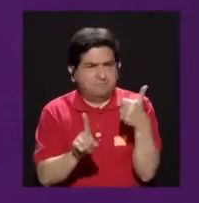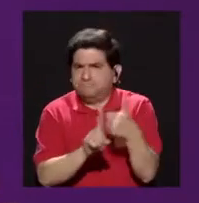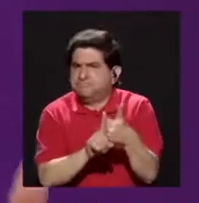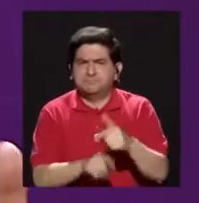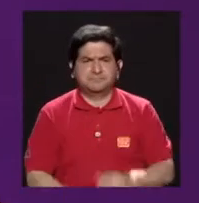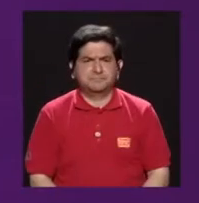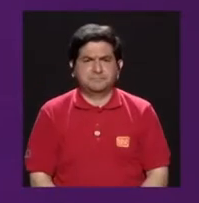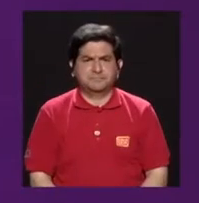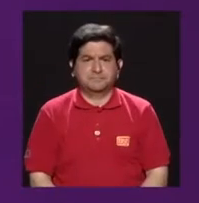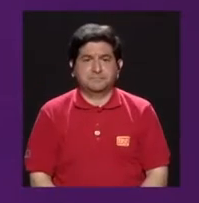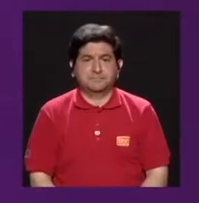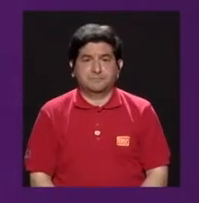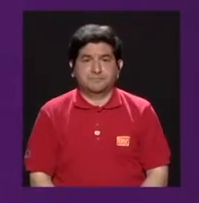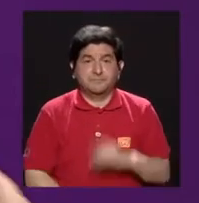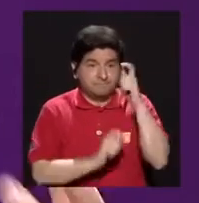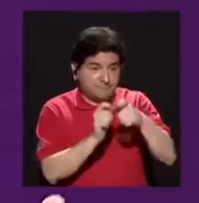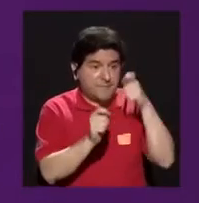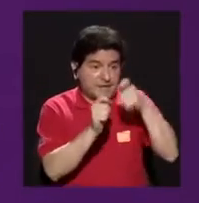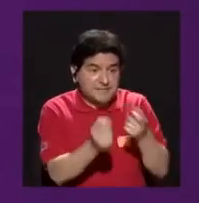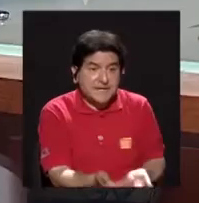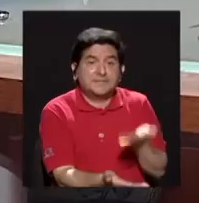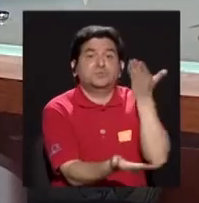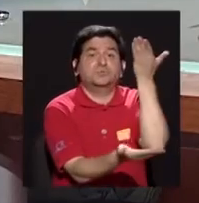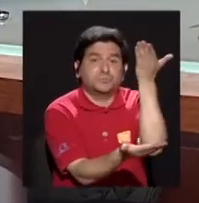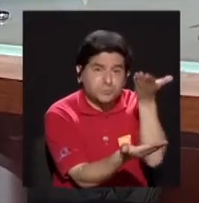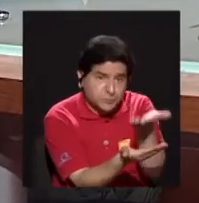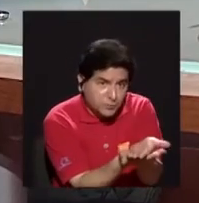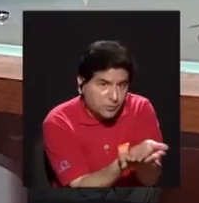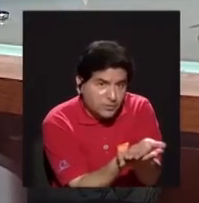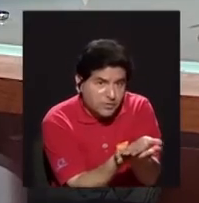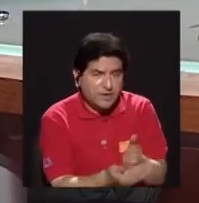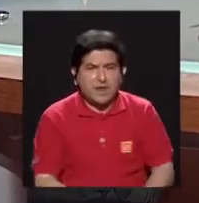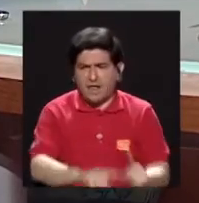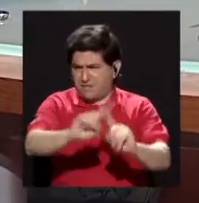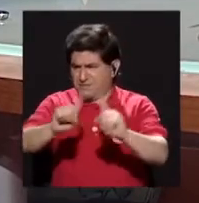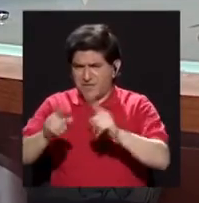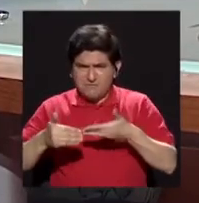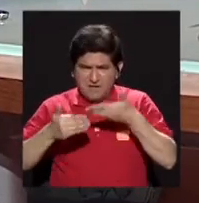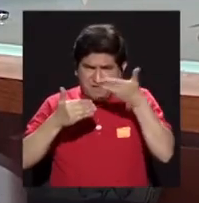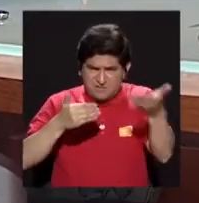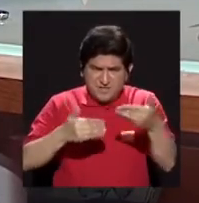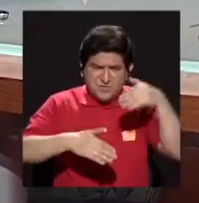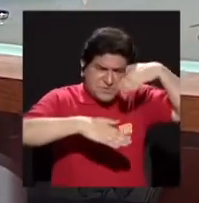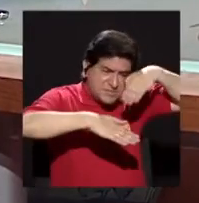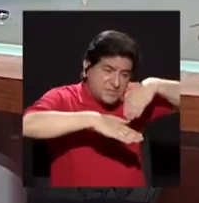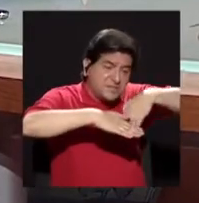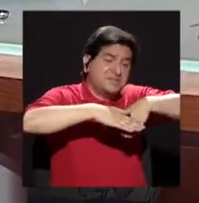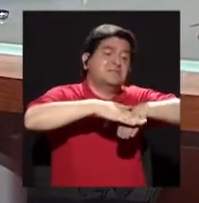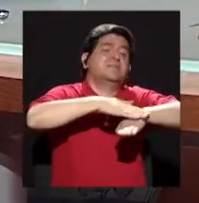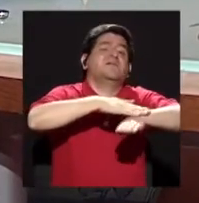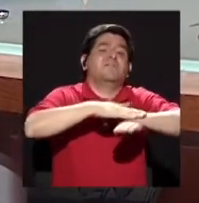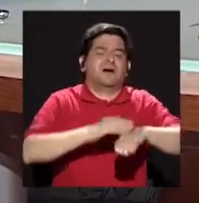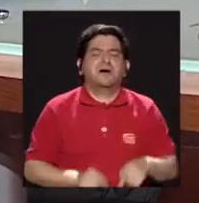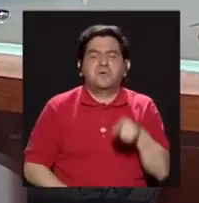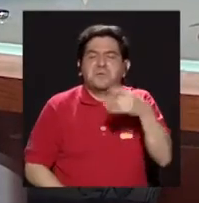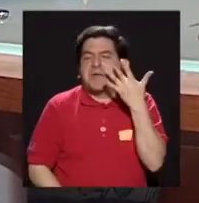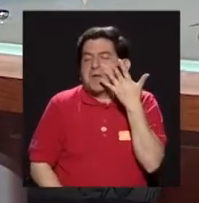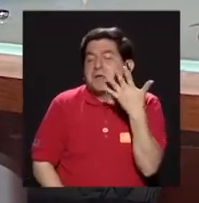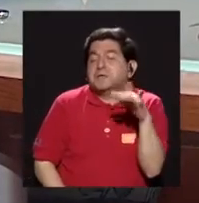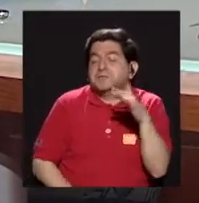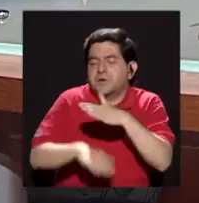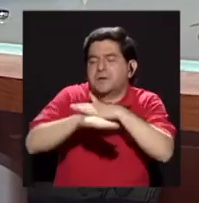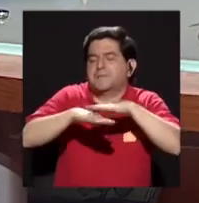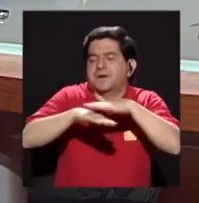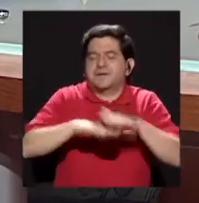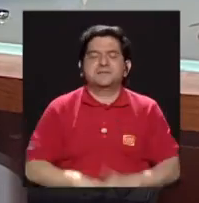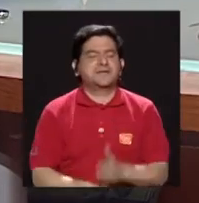Es decir, justamente planteando que había muchas cosas debajo de esa superficie, ¿verdad? De esa superficie